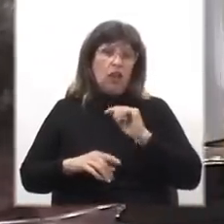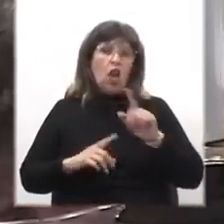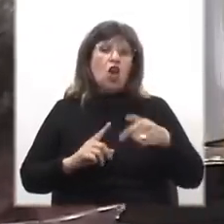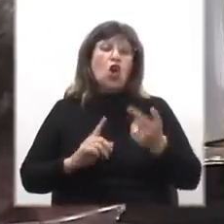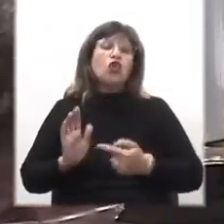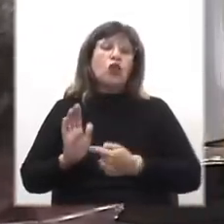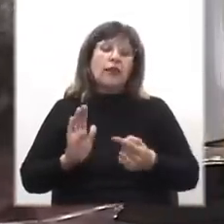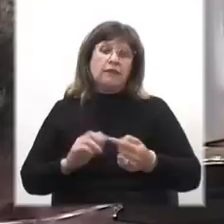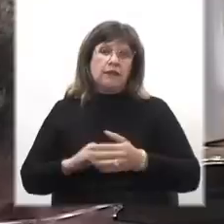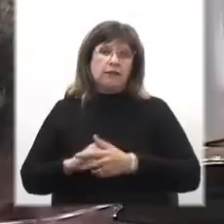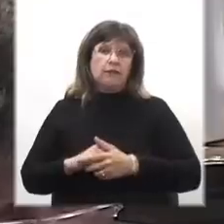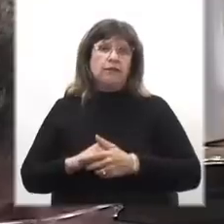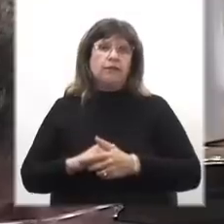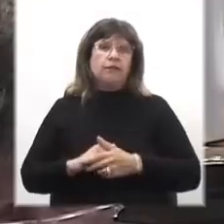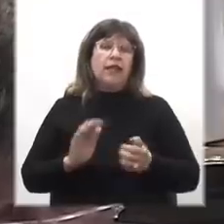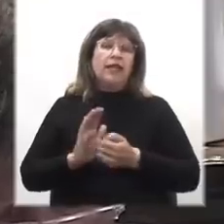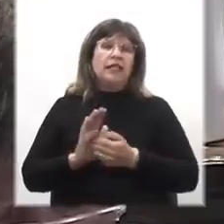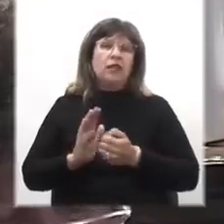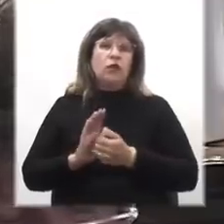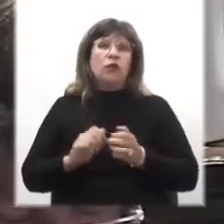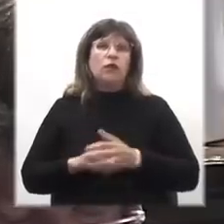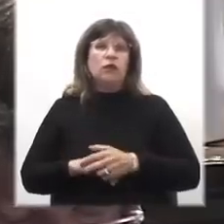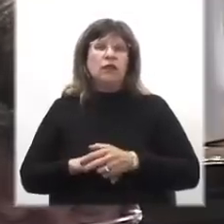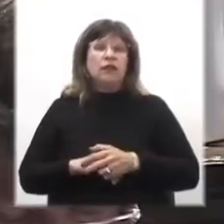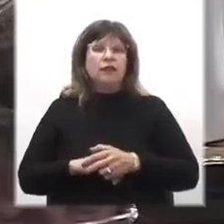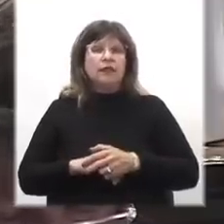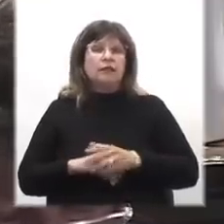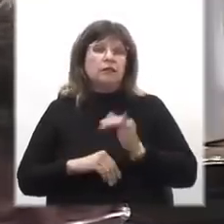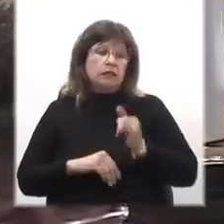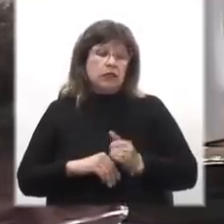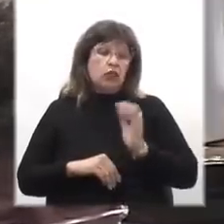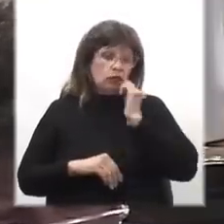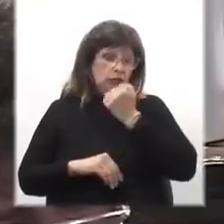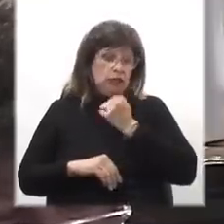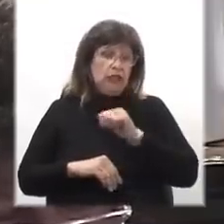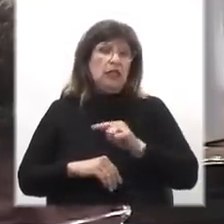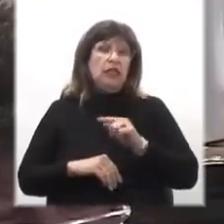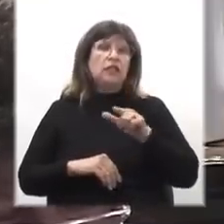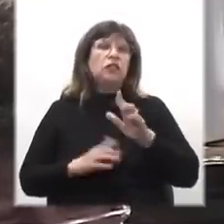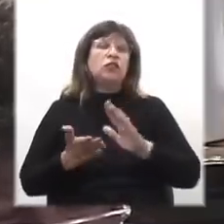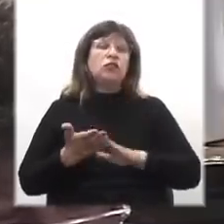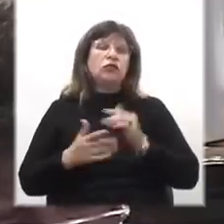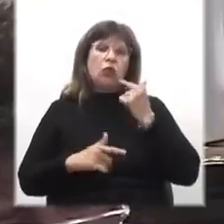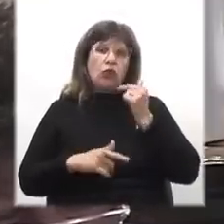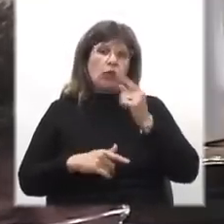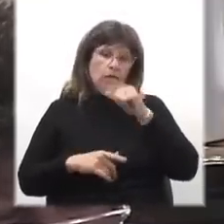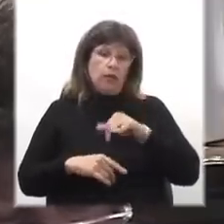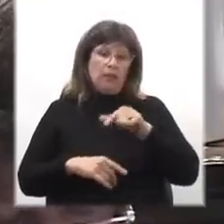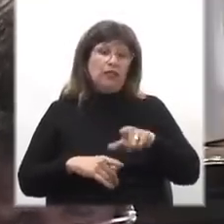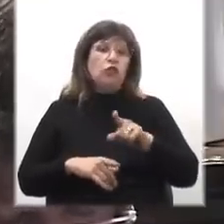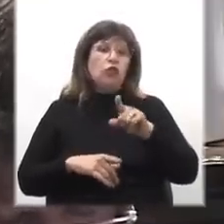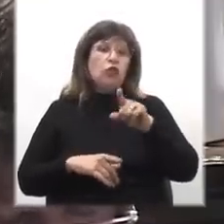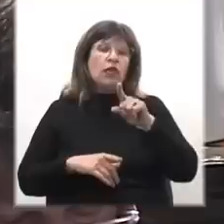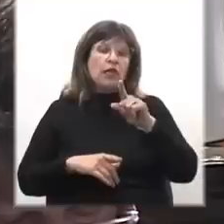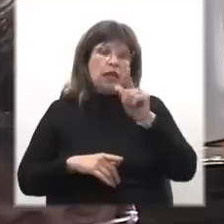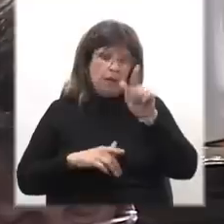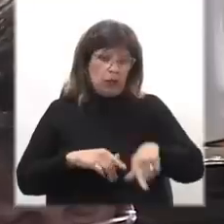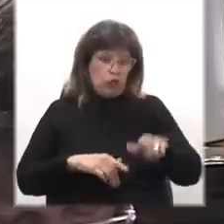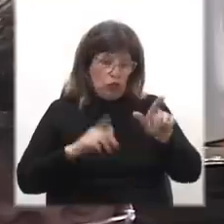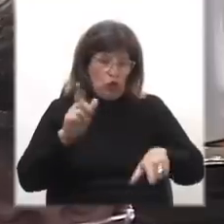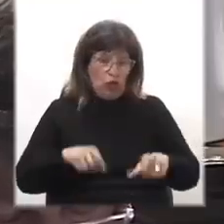dice el artículo. Que dice el artículo, será confidencial lo que se refiere al patrimonio de la persona, lo